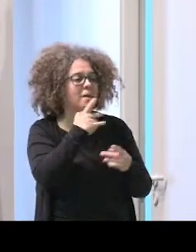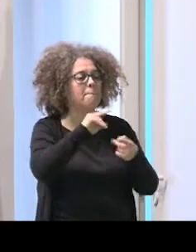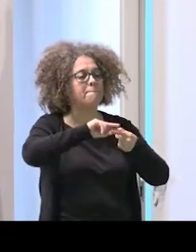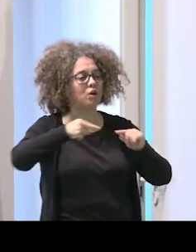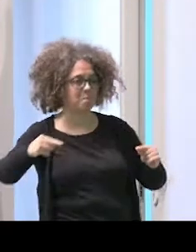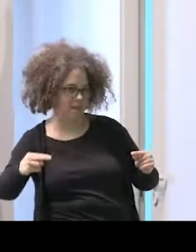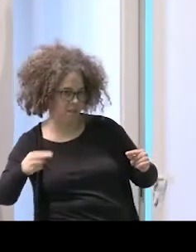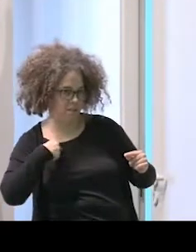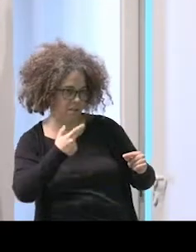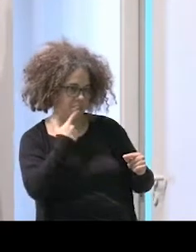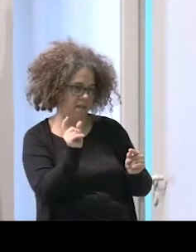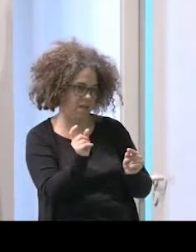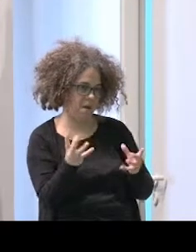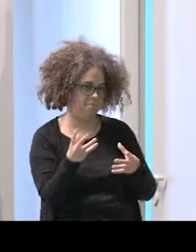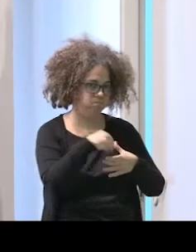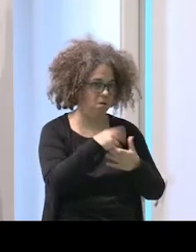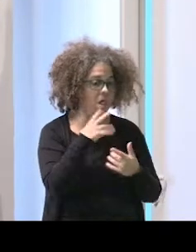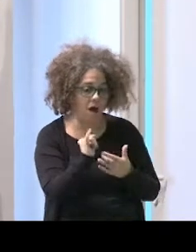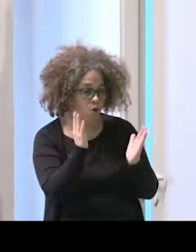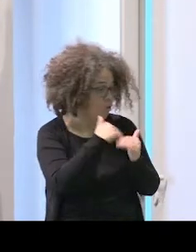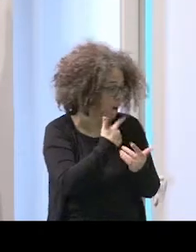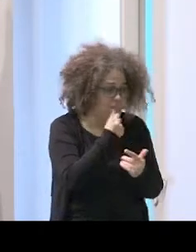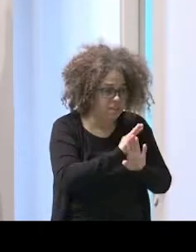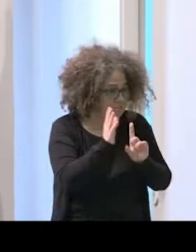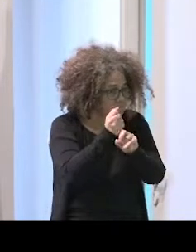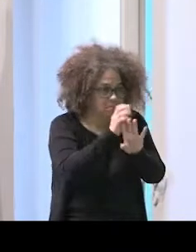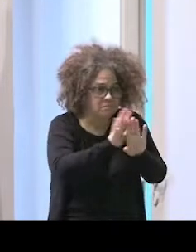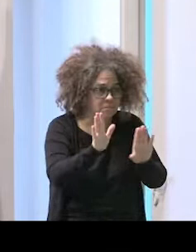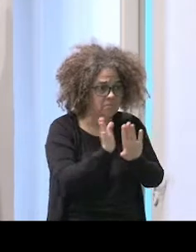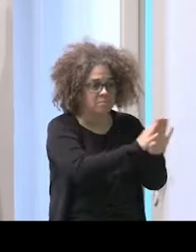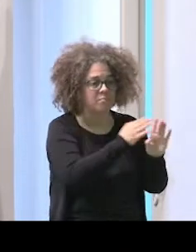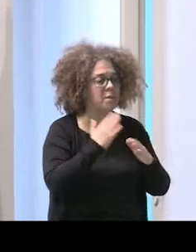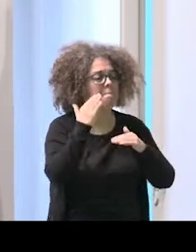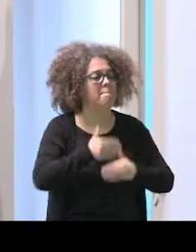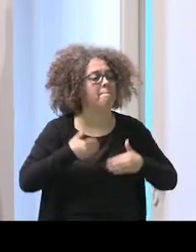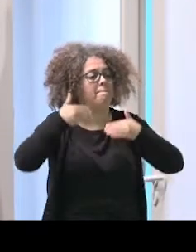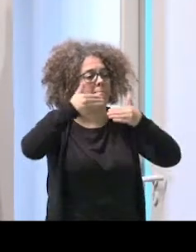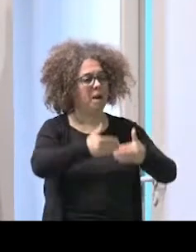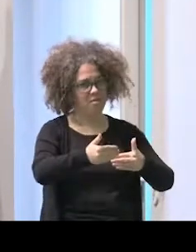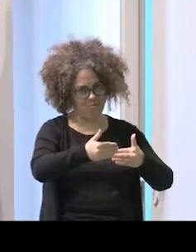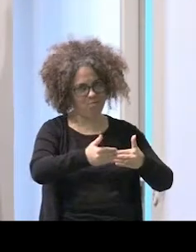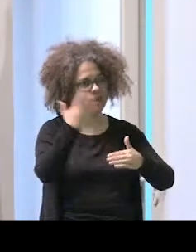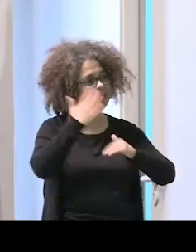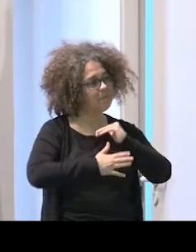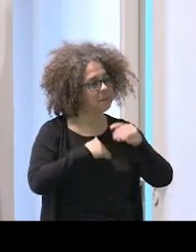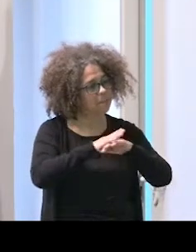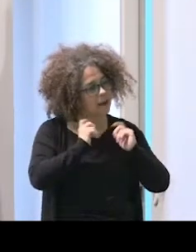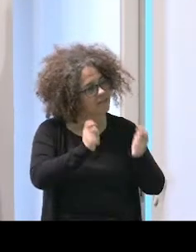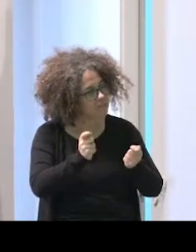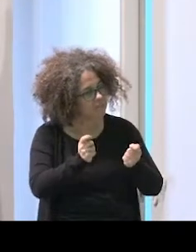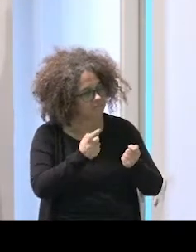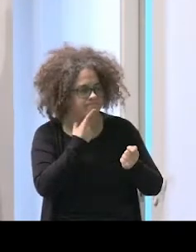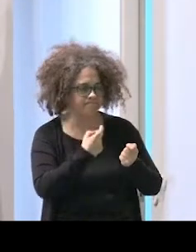fijo. ¿Cuál es el problema del diagnóstico? Los plazos de tiempo, ¿vale? Porque el plazo límite para diagnosticar una